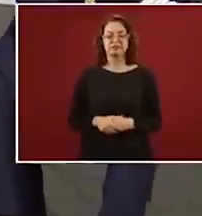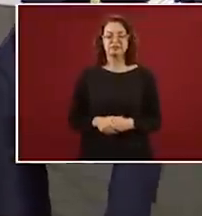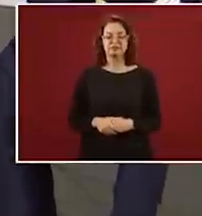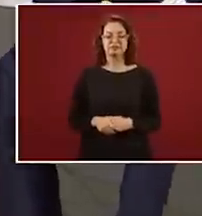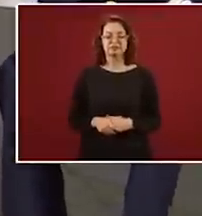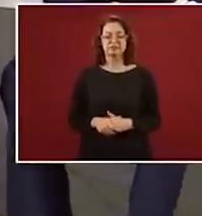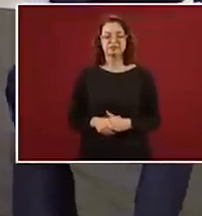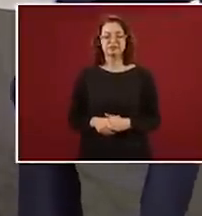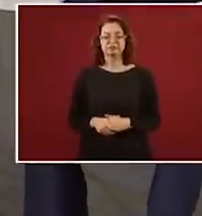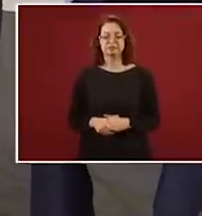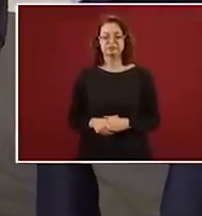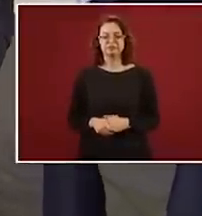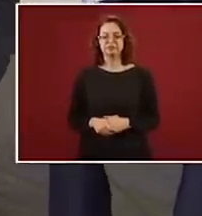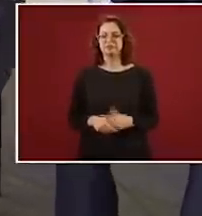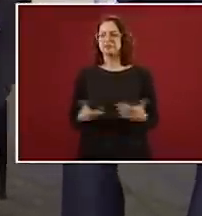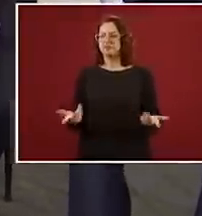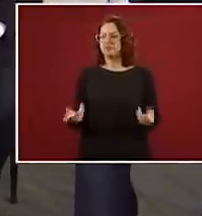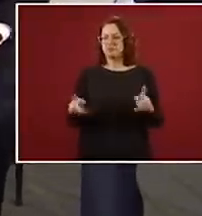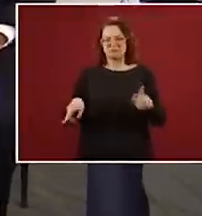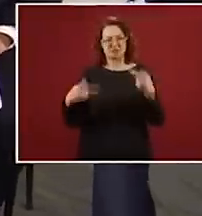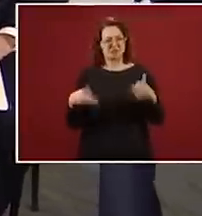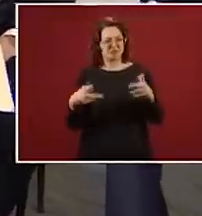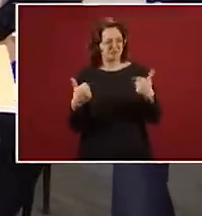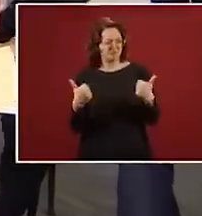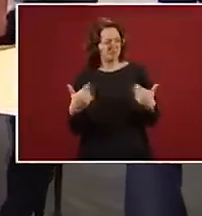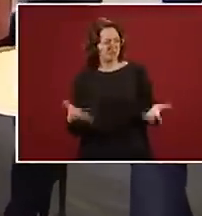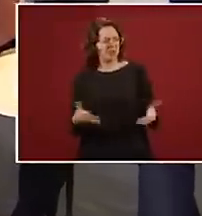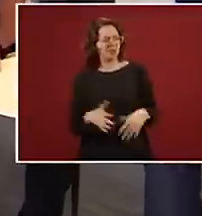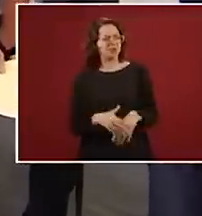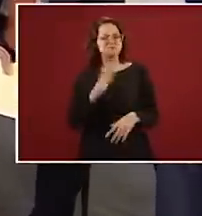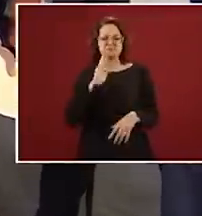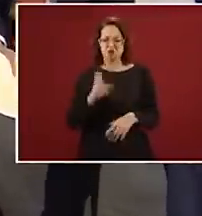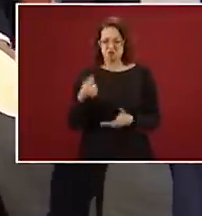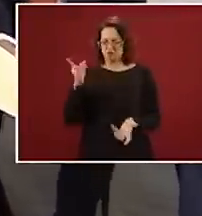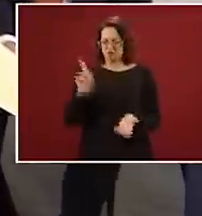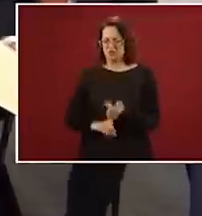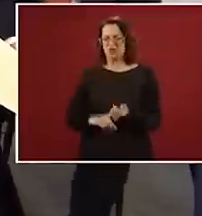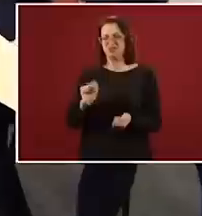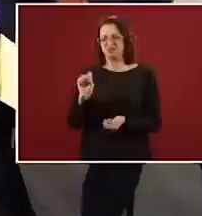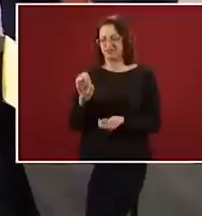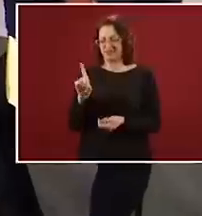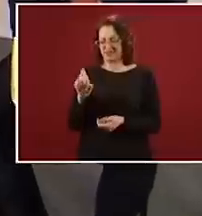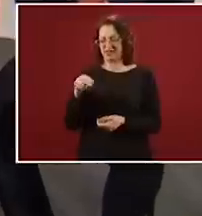Estarían diciendo, ¿y para qué se vende? ¿Por qué mejor no se queda en la defensa?